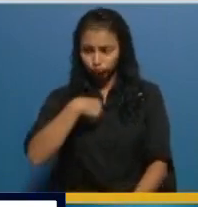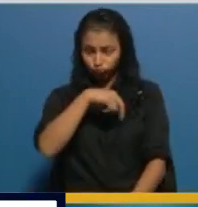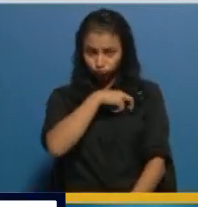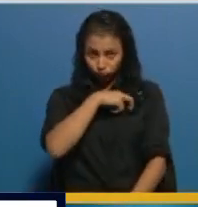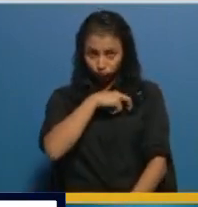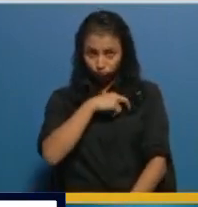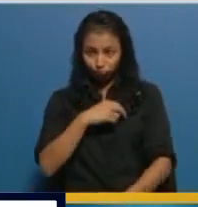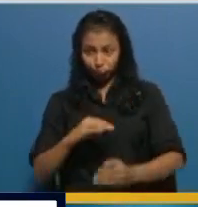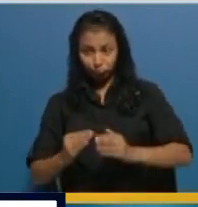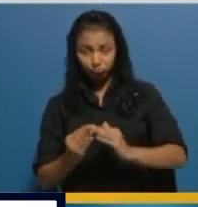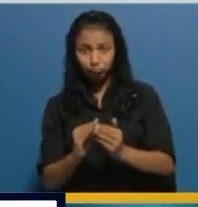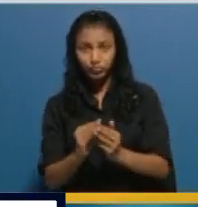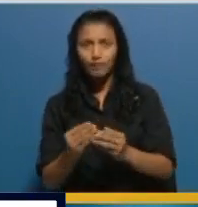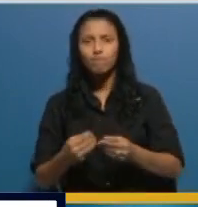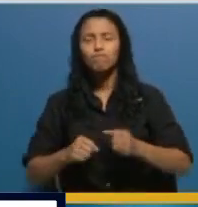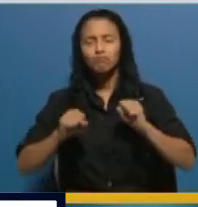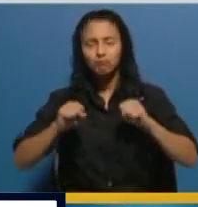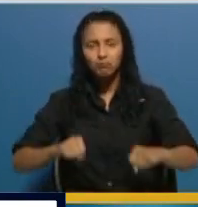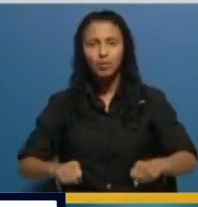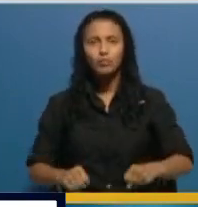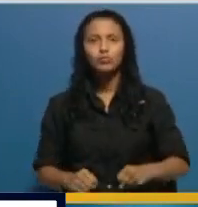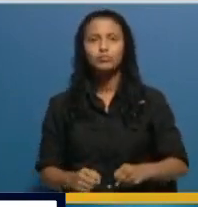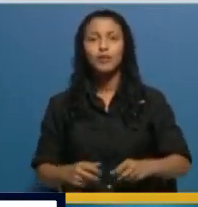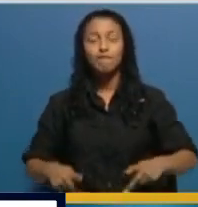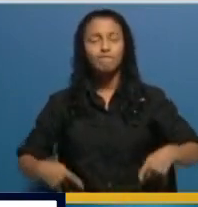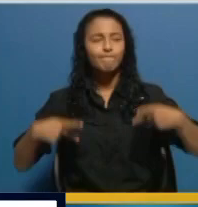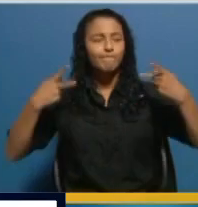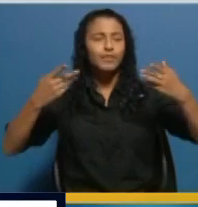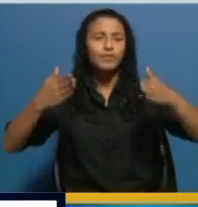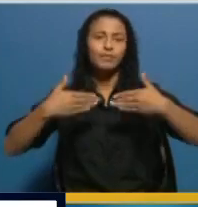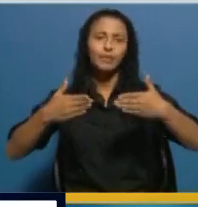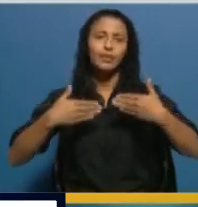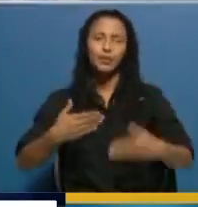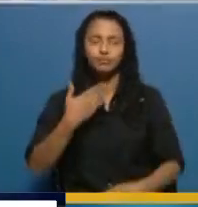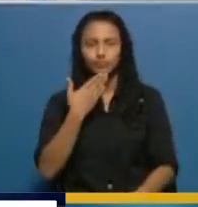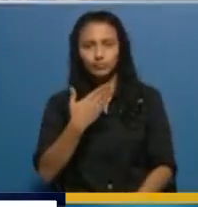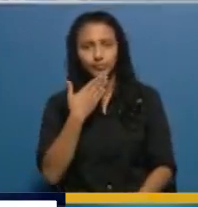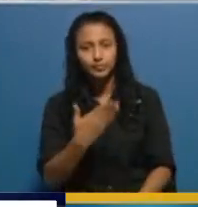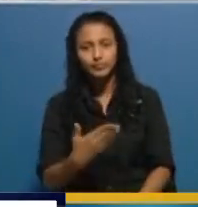y vamos a cumplir viva panamá muchas gracias